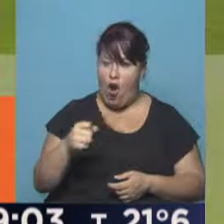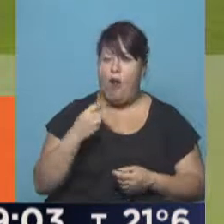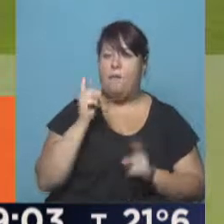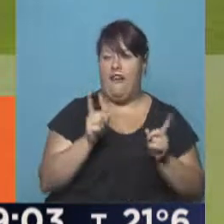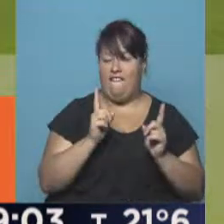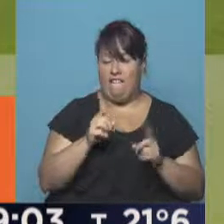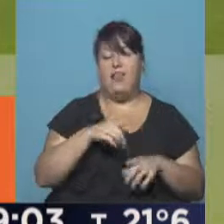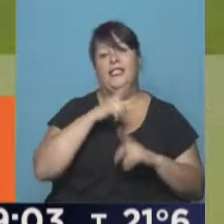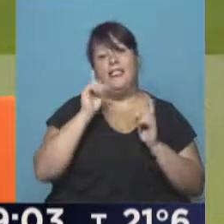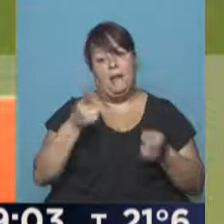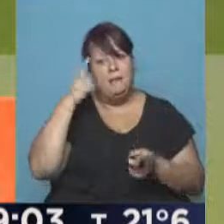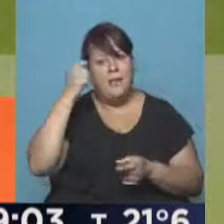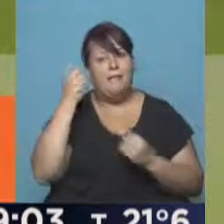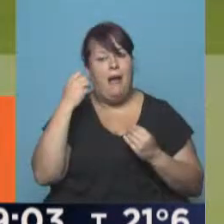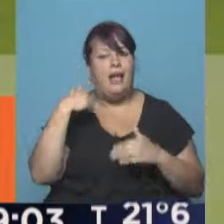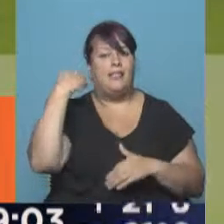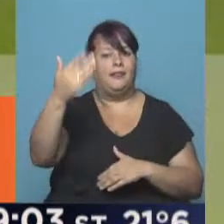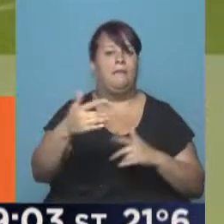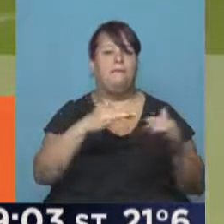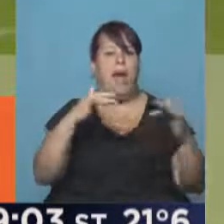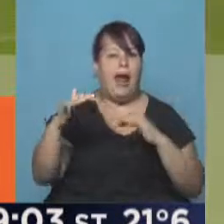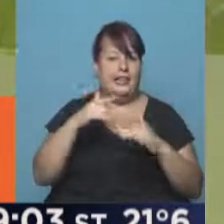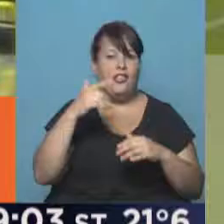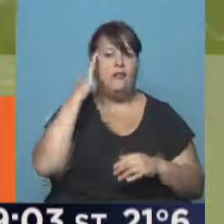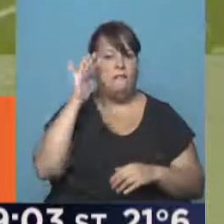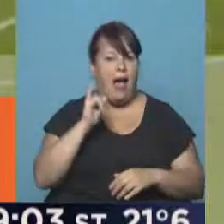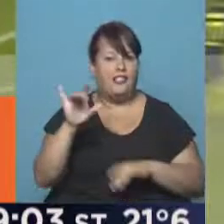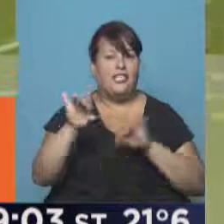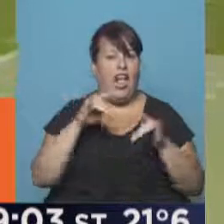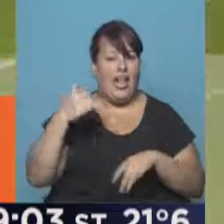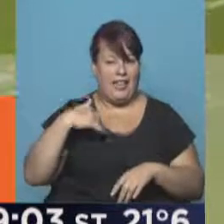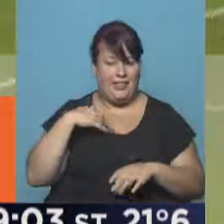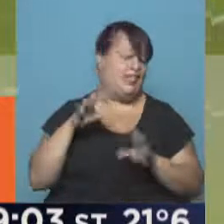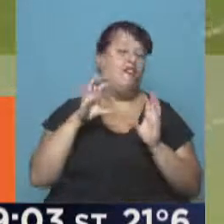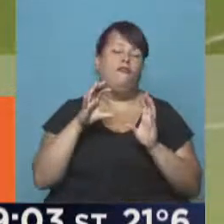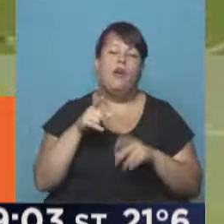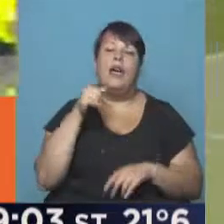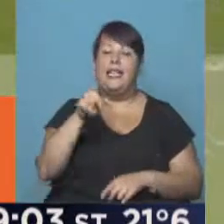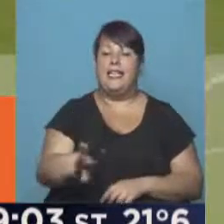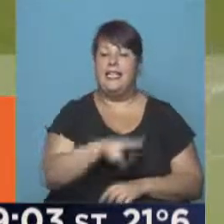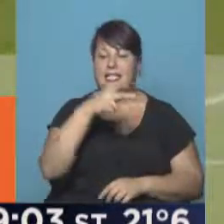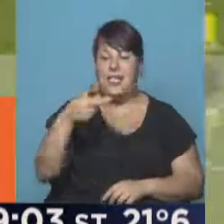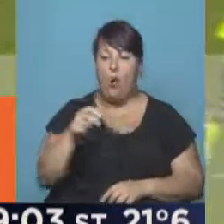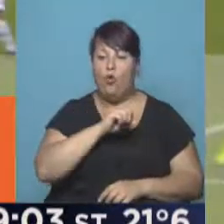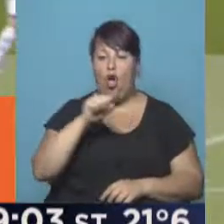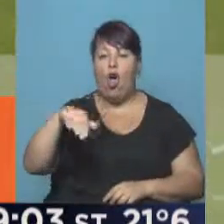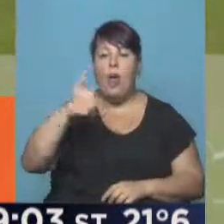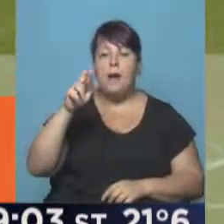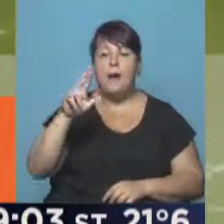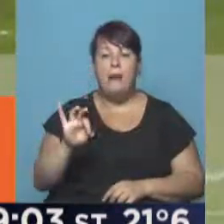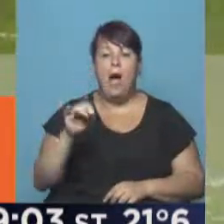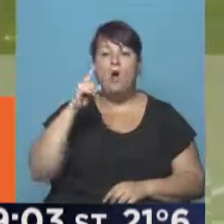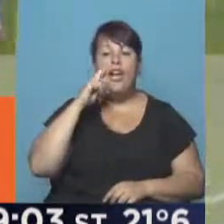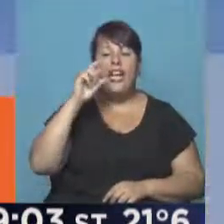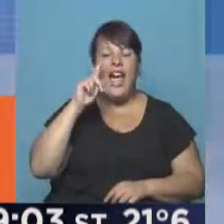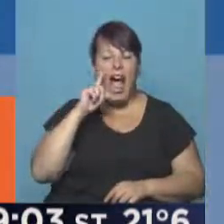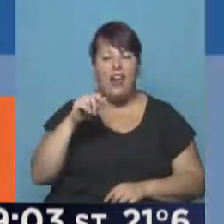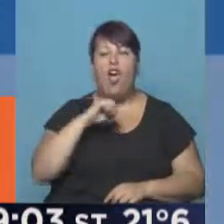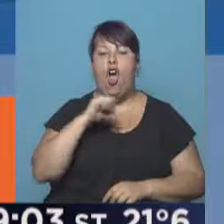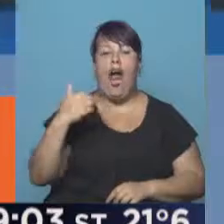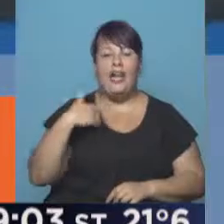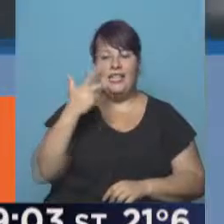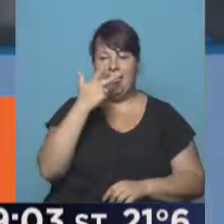vigente, sobre todo pensando en los partidos que tendrá en el mes de marzo la selección argentina de fútbol. Este iba a ser el segundo que iba a marcar Mauro Icardi, goles argentinos para